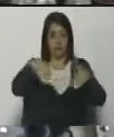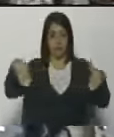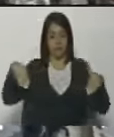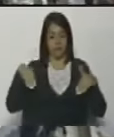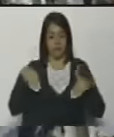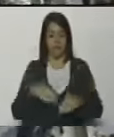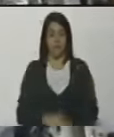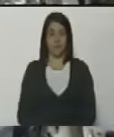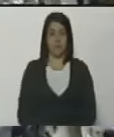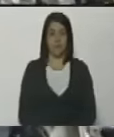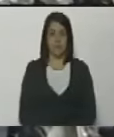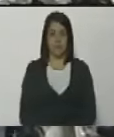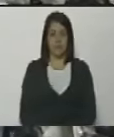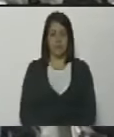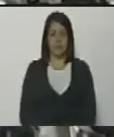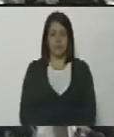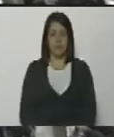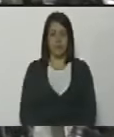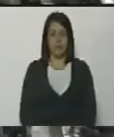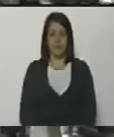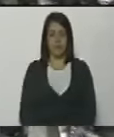concede.